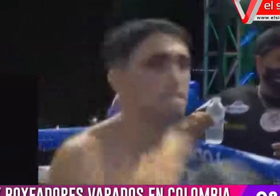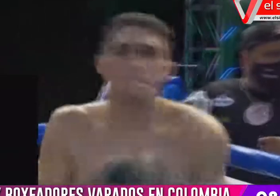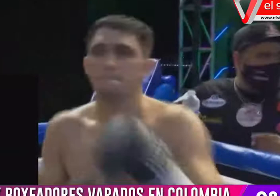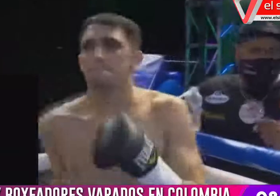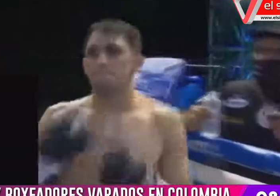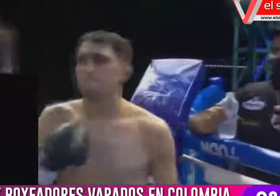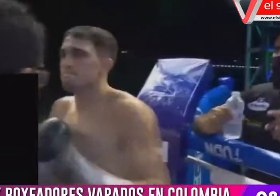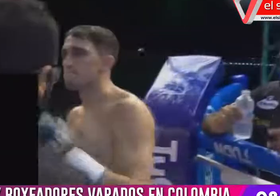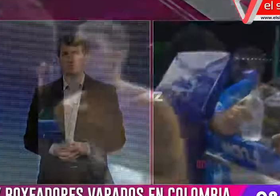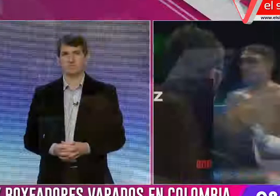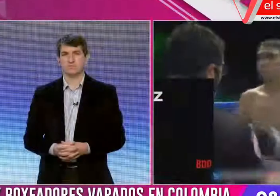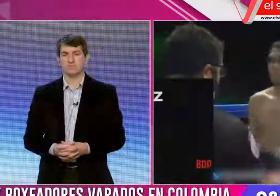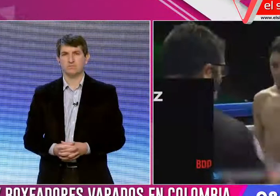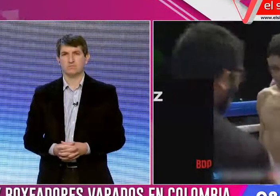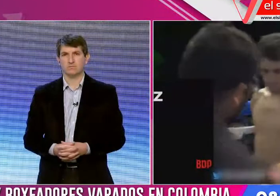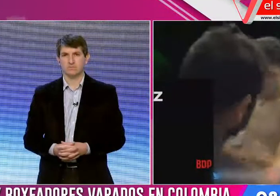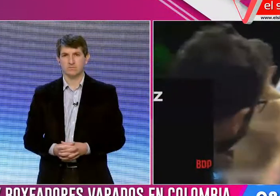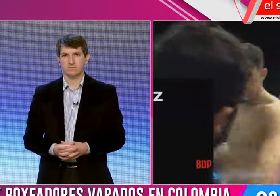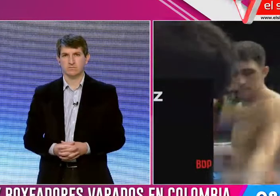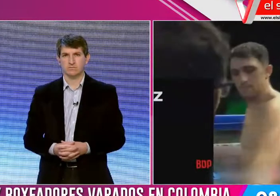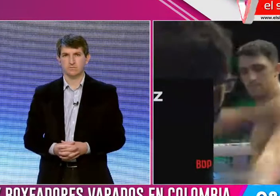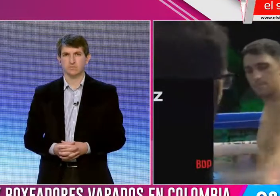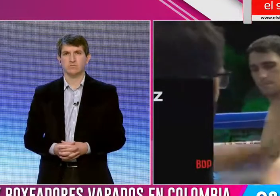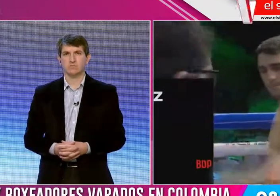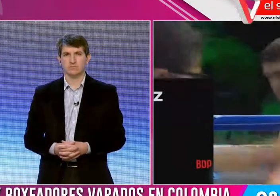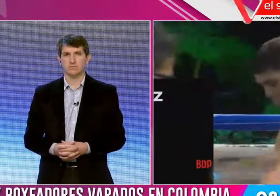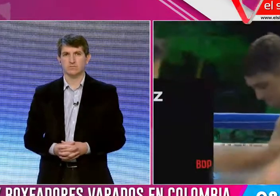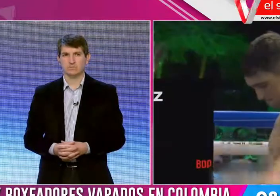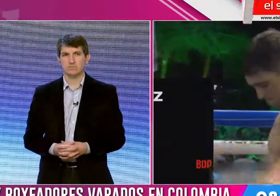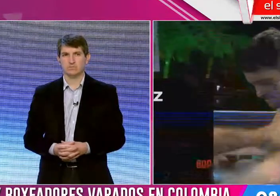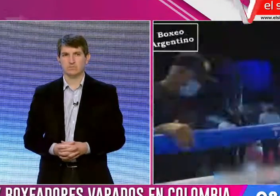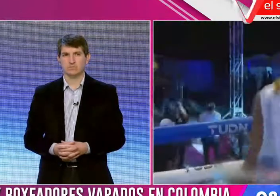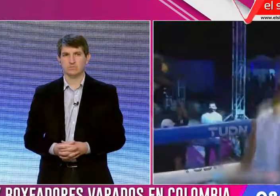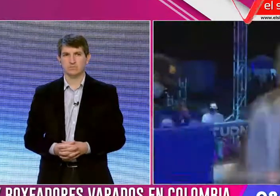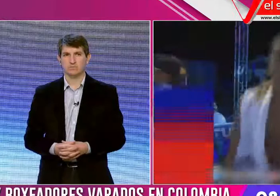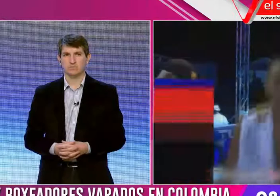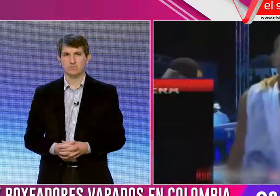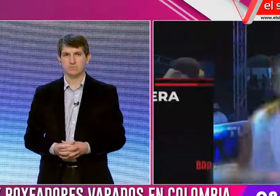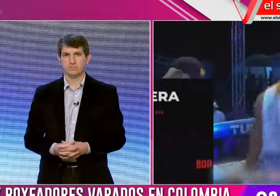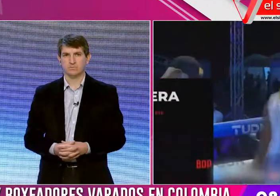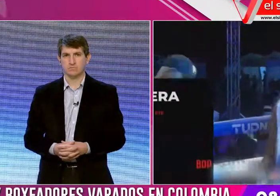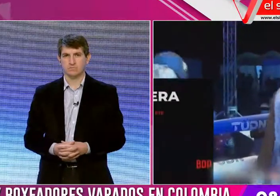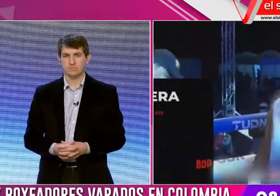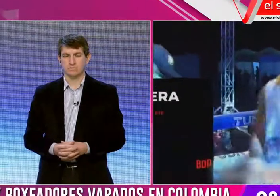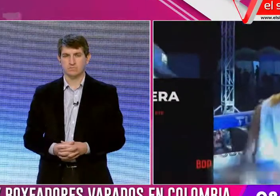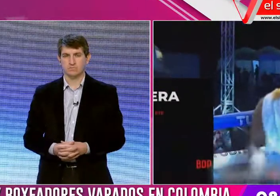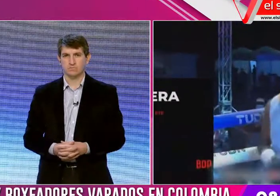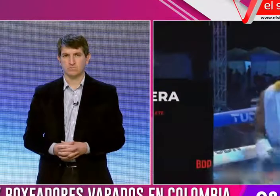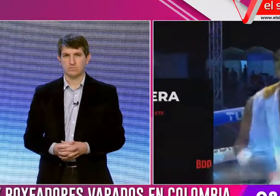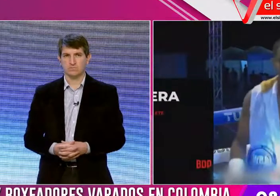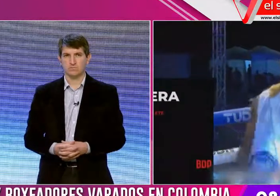sabemos hasta cuándo vamos a poder estar acá en el hotel, ¿no? Y ya van a empezar a correr los